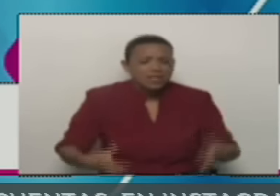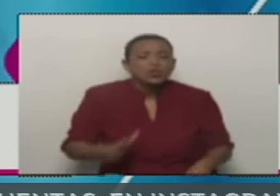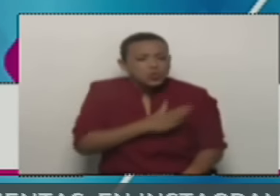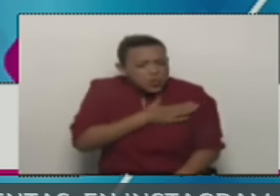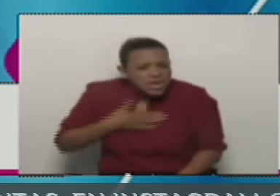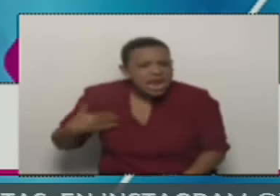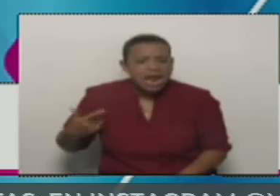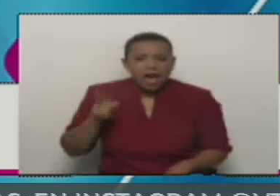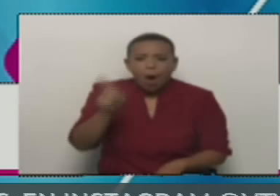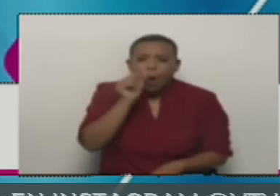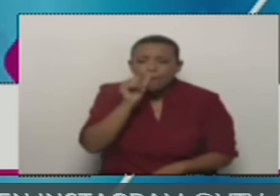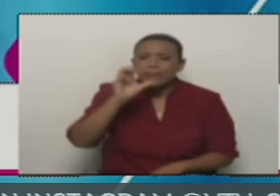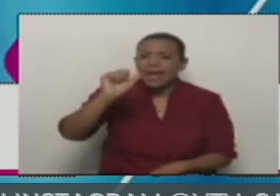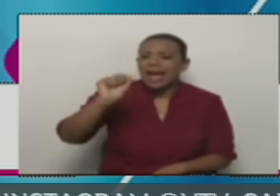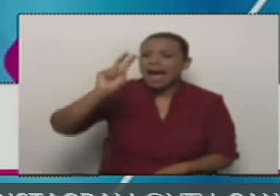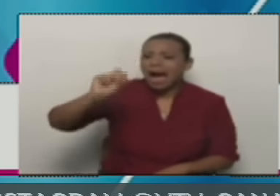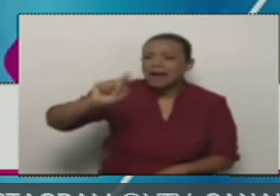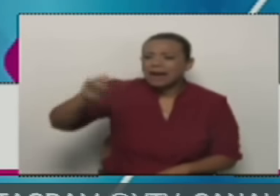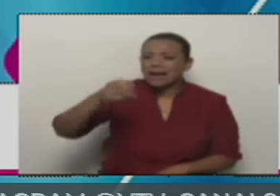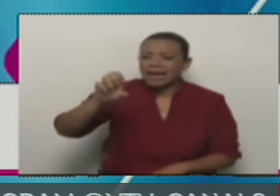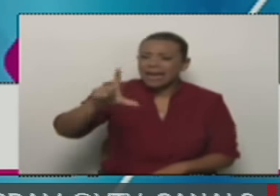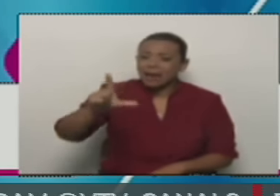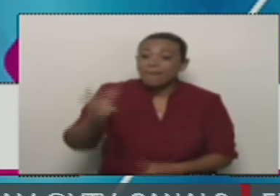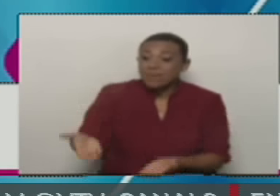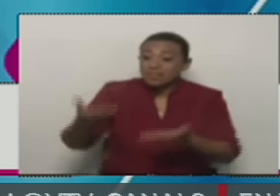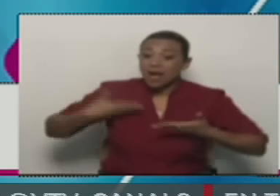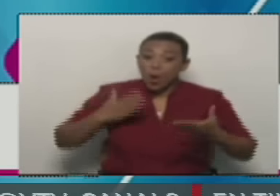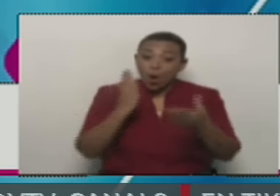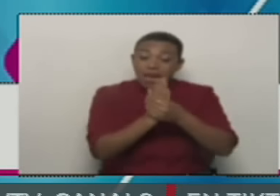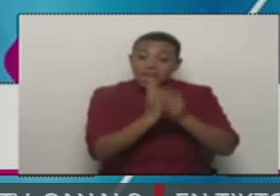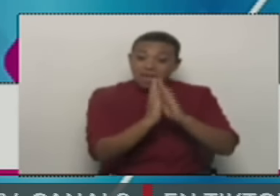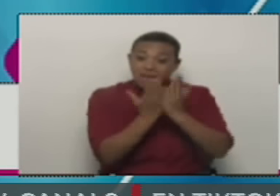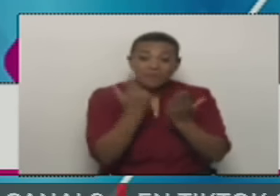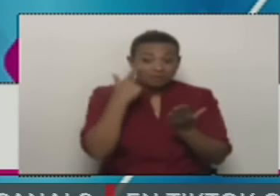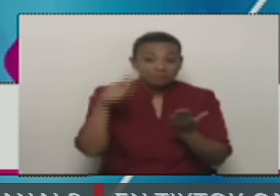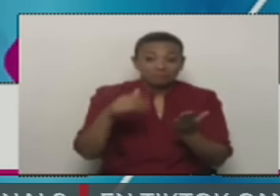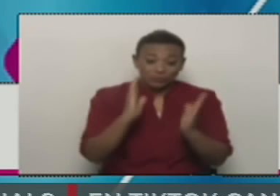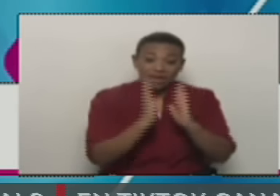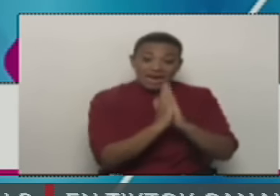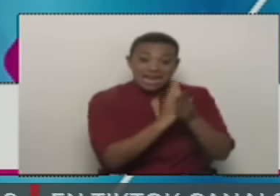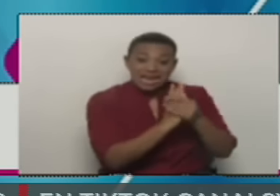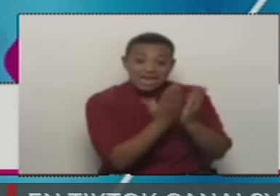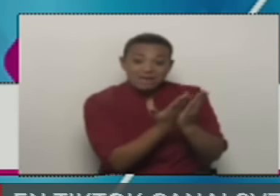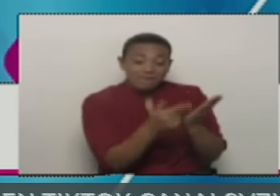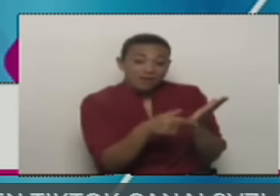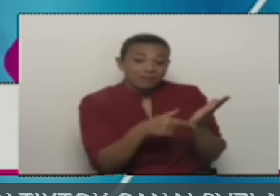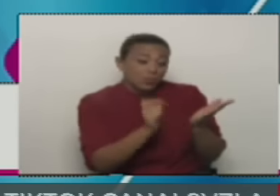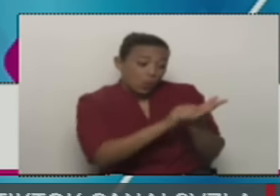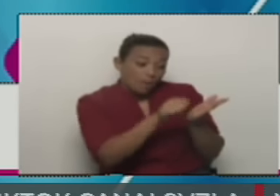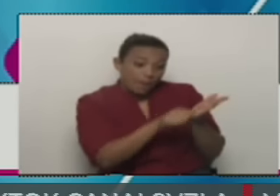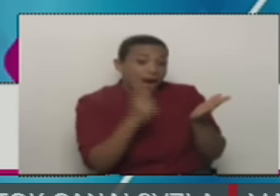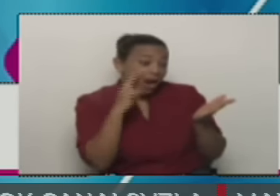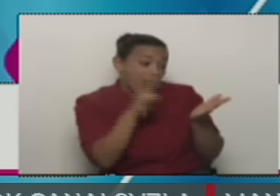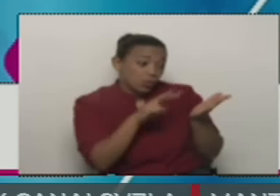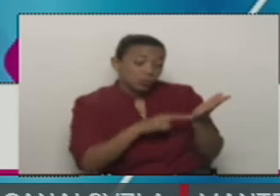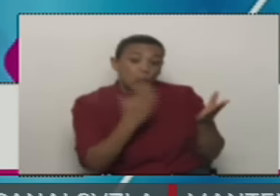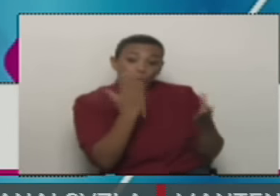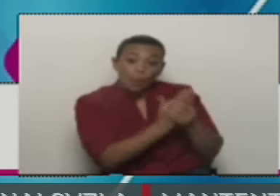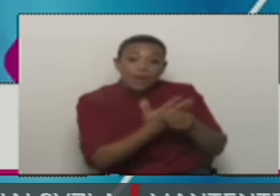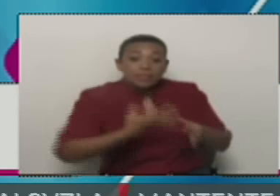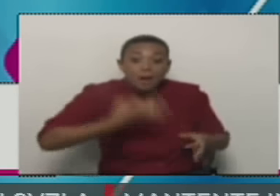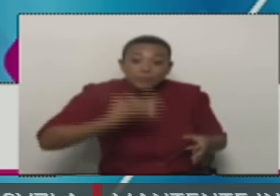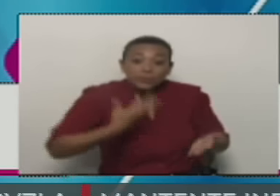que Ángel Prado, fíjate, Ángel Prado me trajo este documento, ¿te acuerdas? Castro Soteldo, que lo hemos estudiado. Este es un documento muy